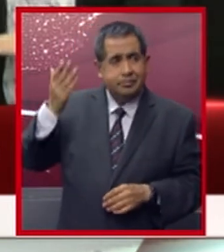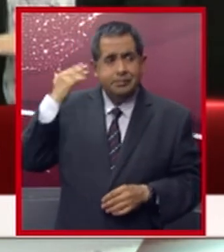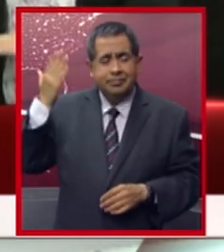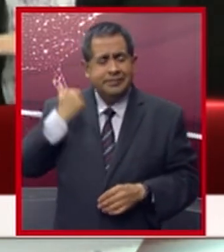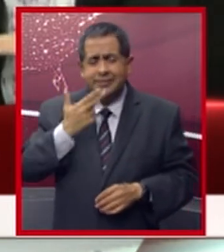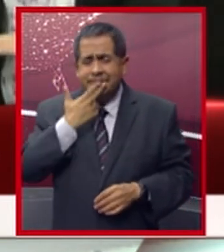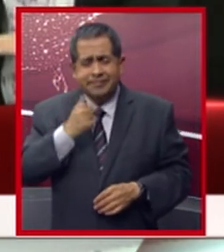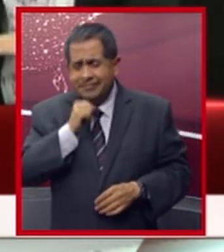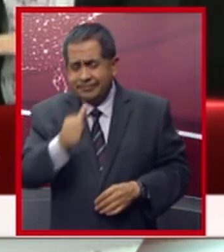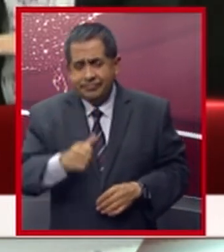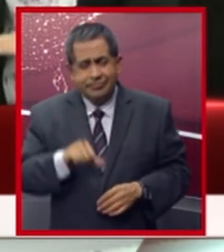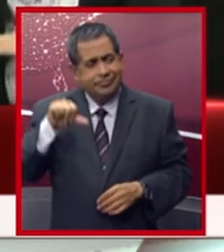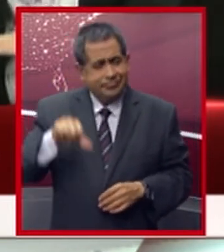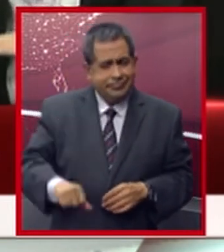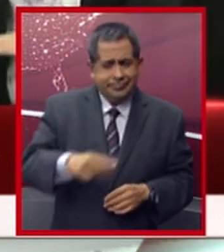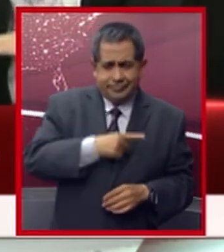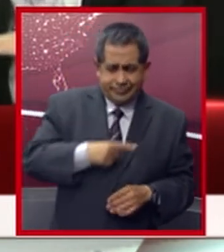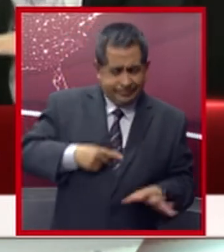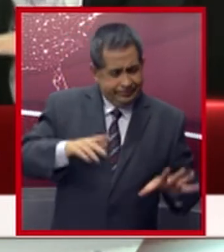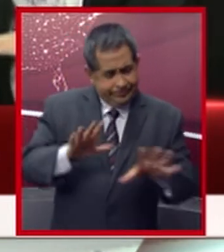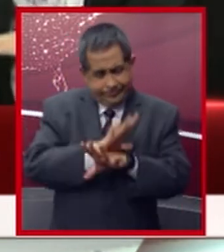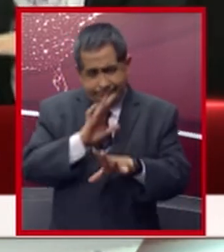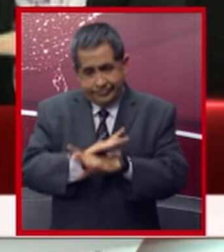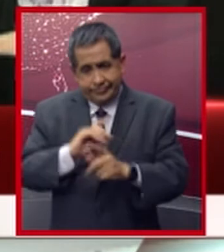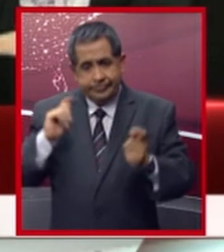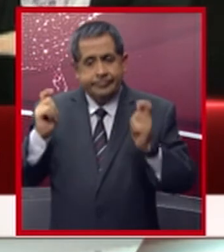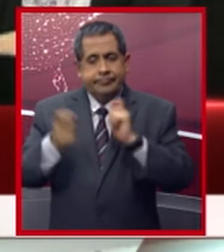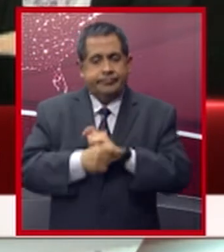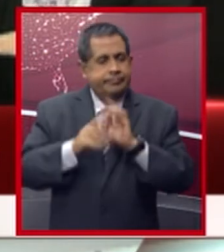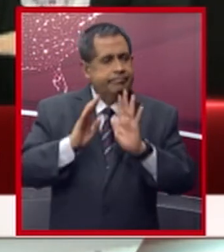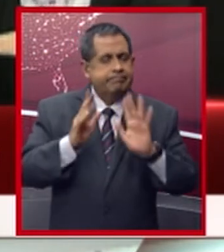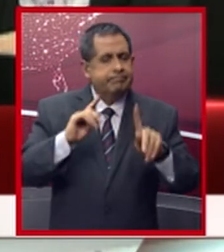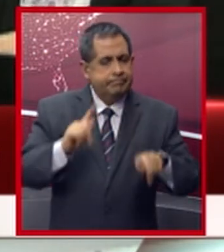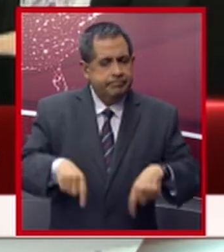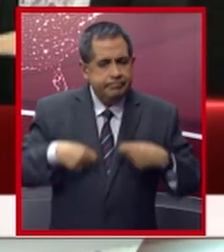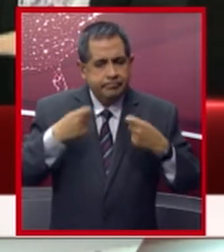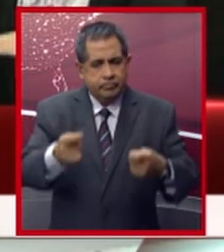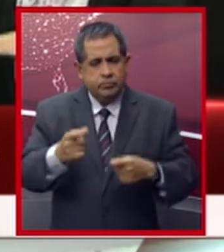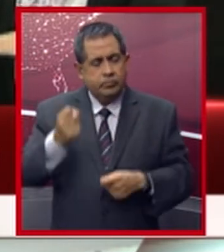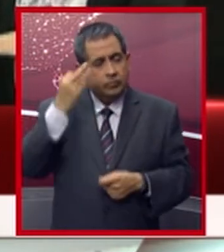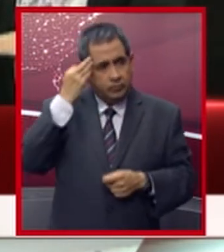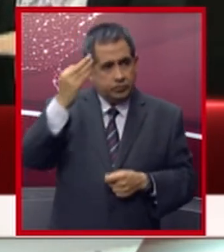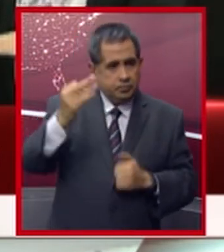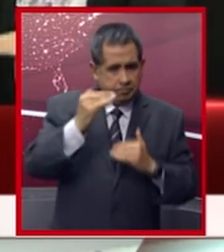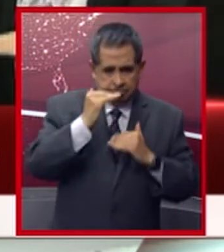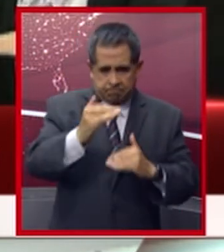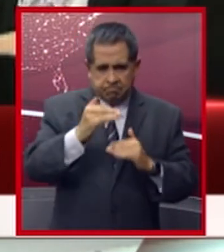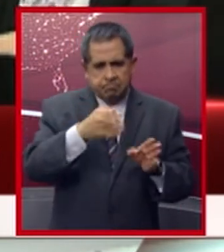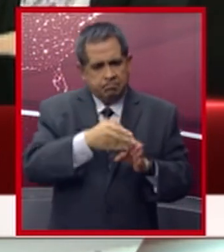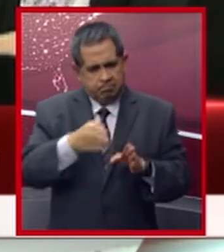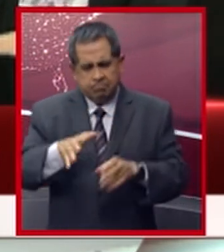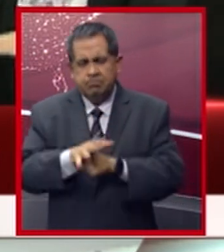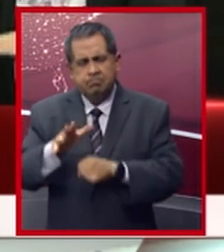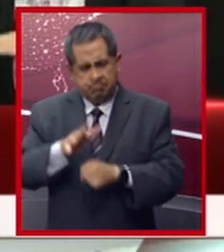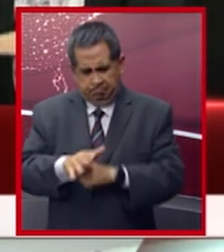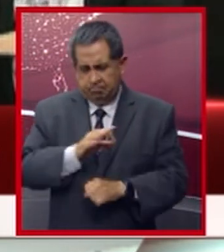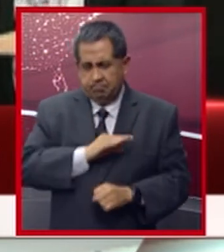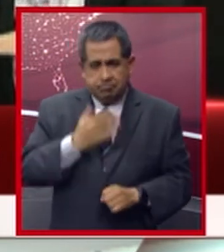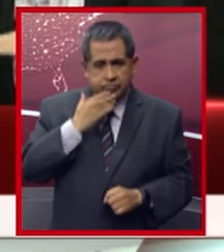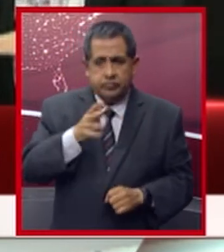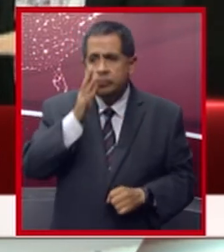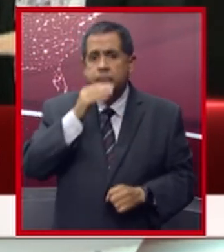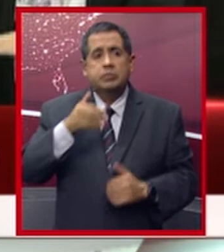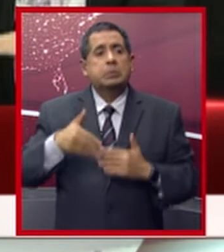funcionado. Hoy está obligado a establecerlo y se le han dado tiempo suficiente, digo yo, porque también